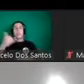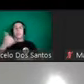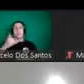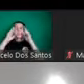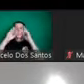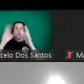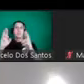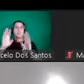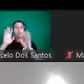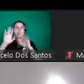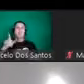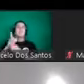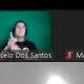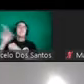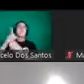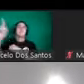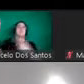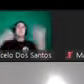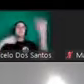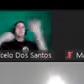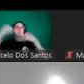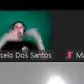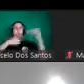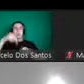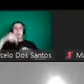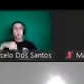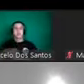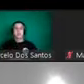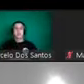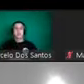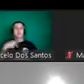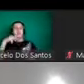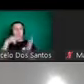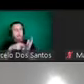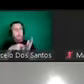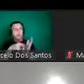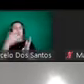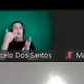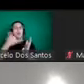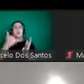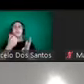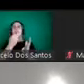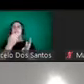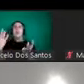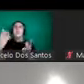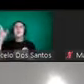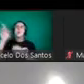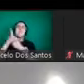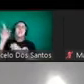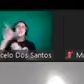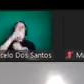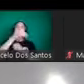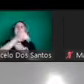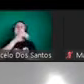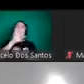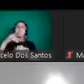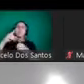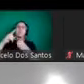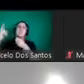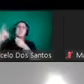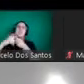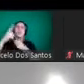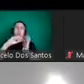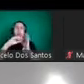participación departamental. En ese sentido, conforme el reporte que están trayendo justamente acá del INAP, quiero